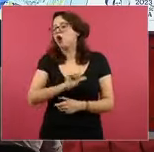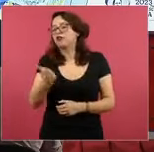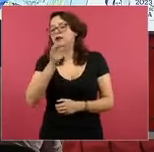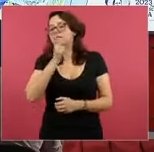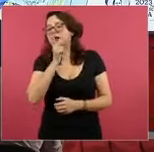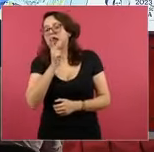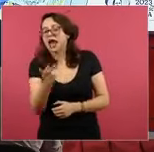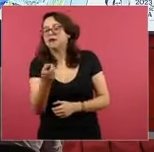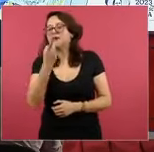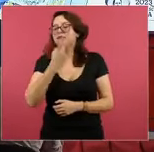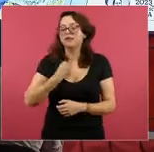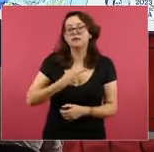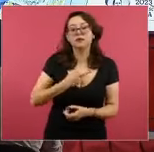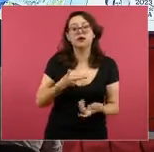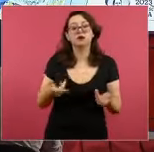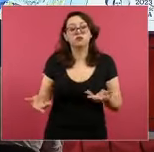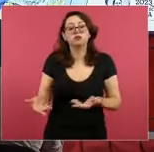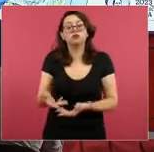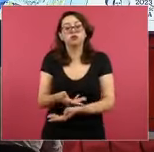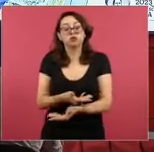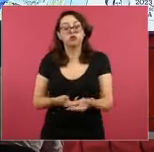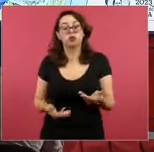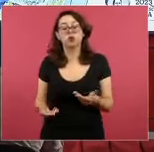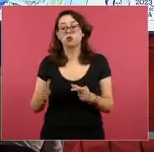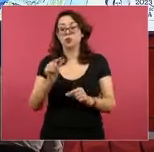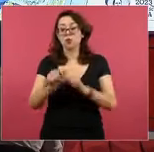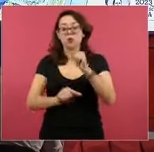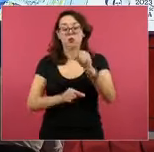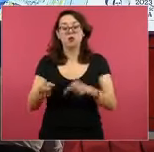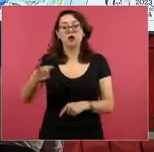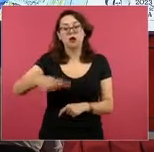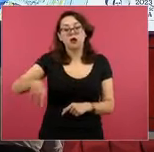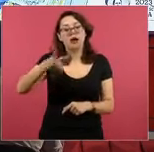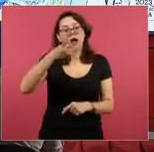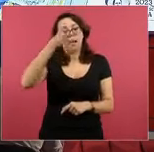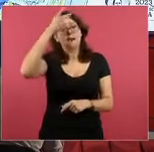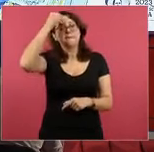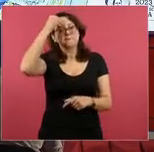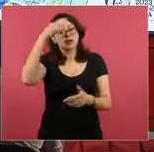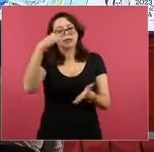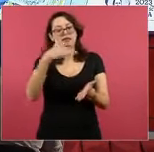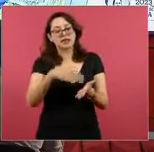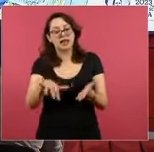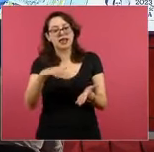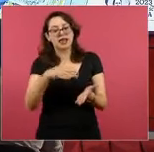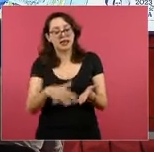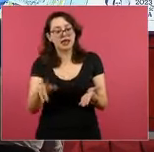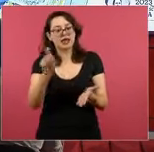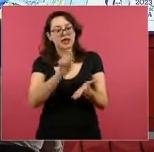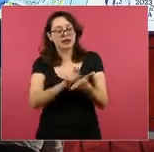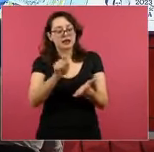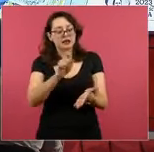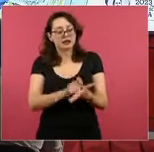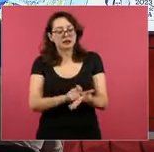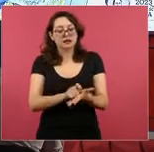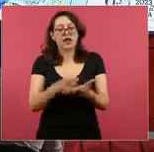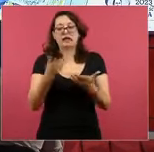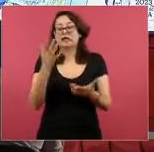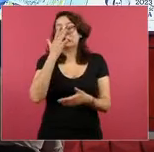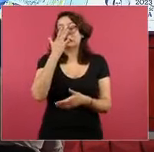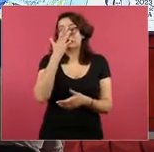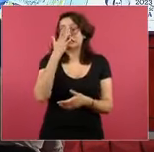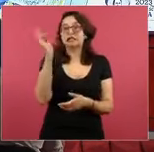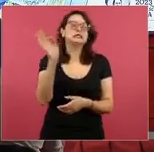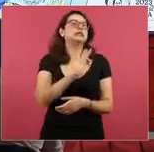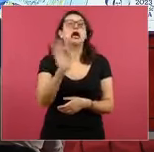esta manera construir la lectura, está construyéndola. Podríamos decir que el niño no lee y escribe de forma tradicional, pero está construyendo,